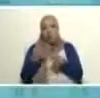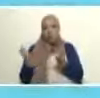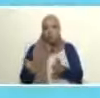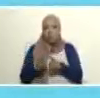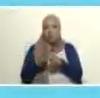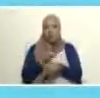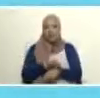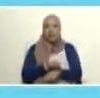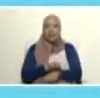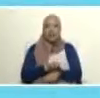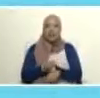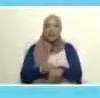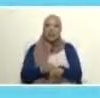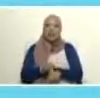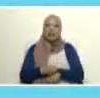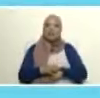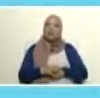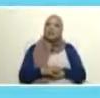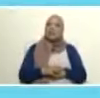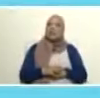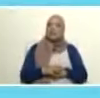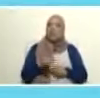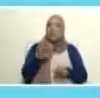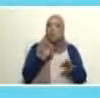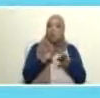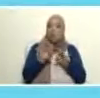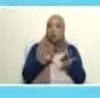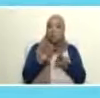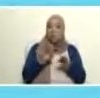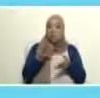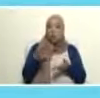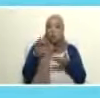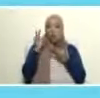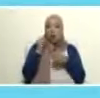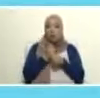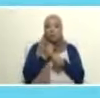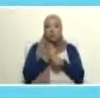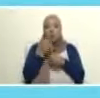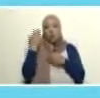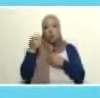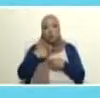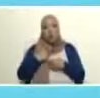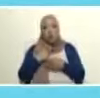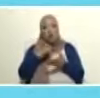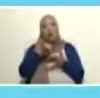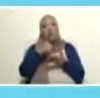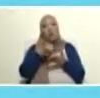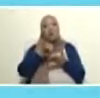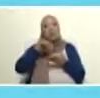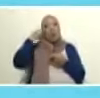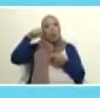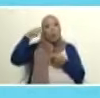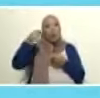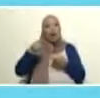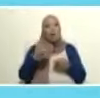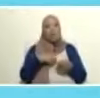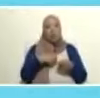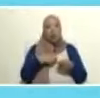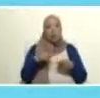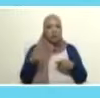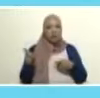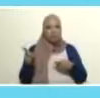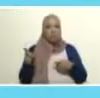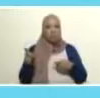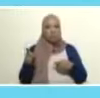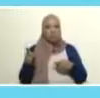Un cafecito. Silita preparó un, eso lo puse en mi canal. Si ustedes estuvieran en mi canal de WhatsApp, que está aquí